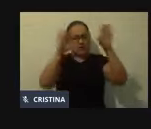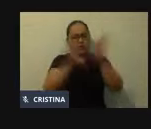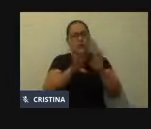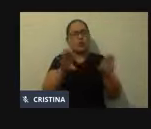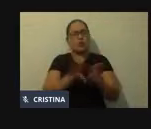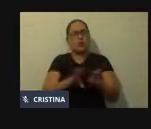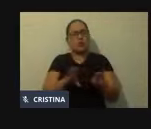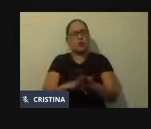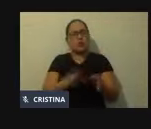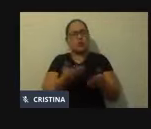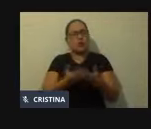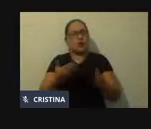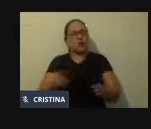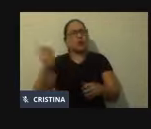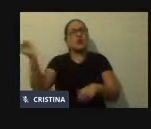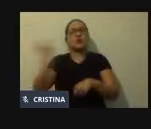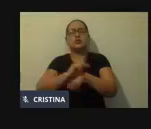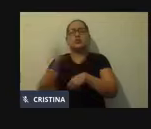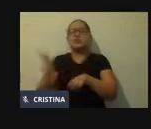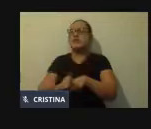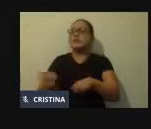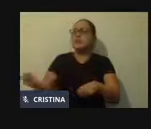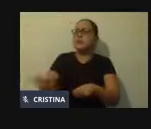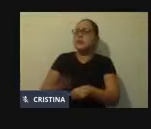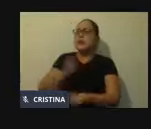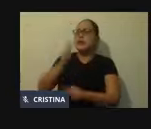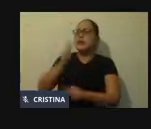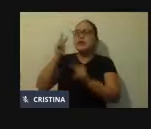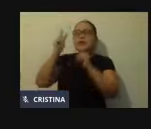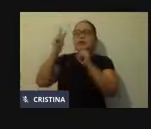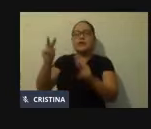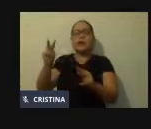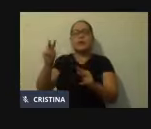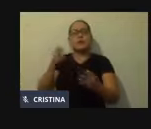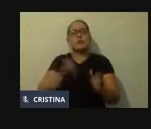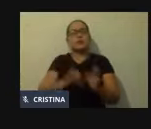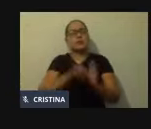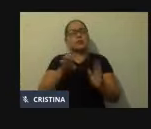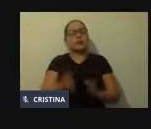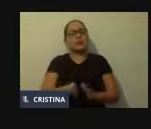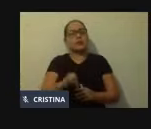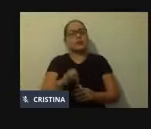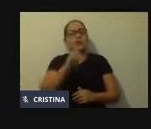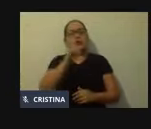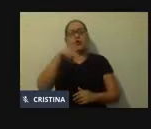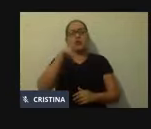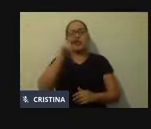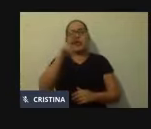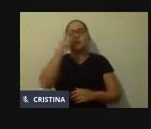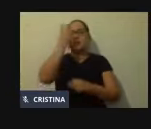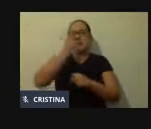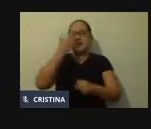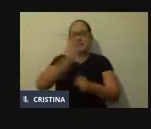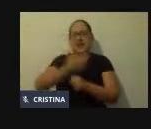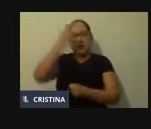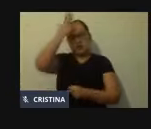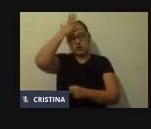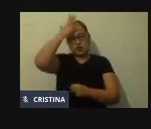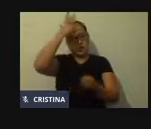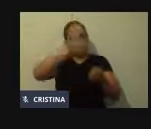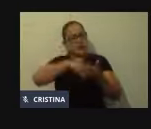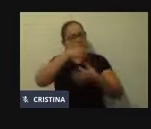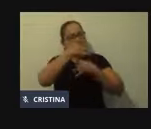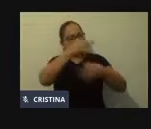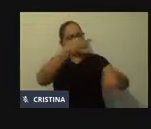está manejando en otros países, escuchar el exhorto que hace hoy el secretario general de la ONU, ¿no? Porque ahí están